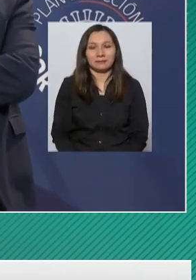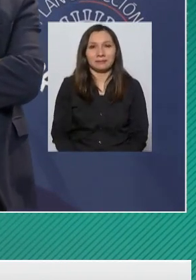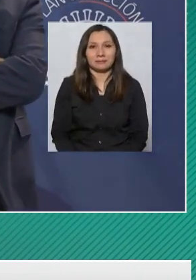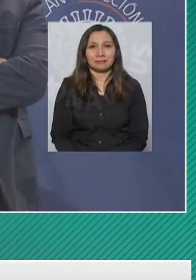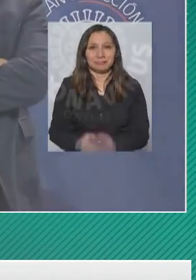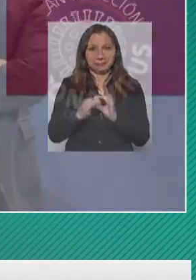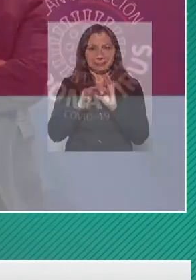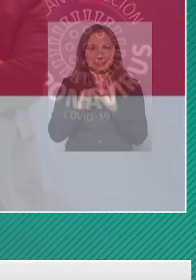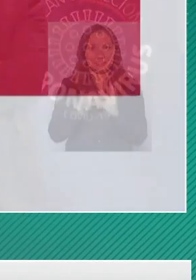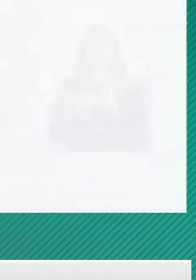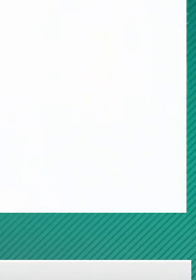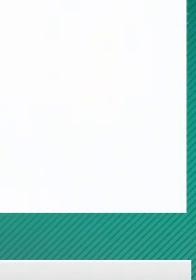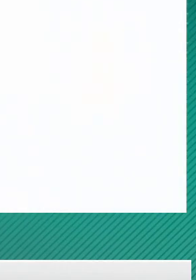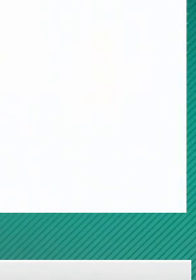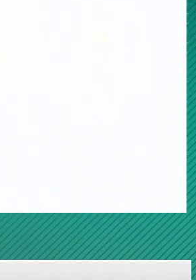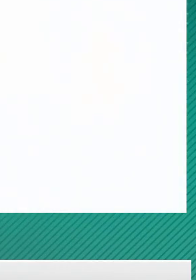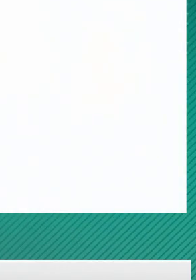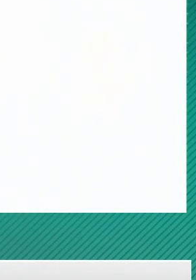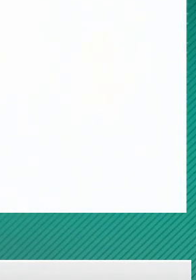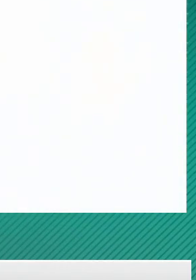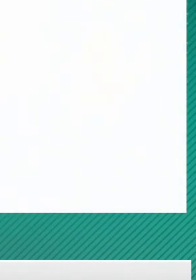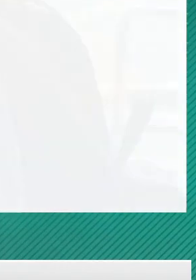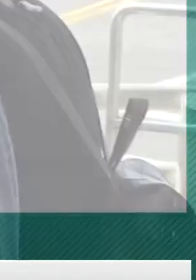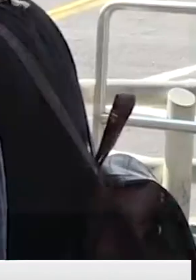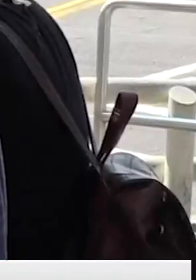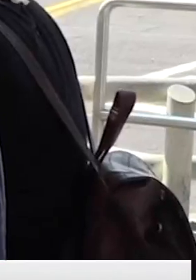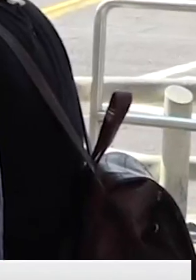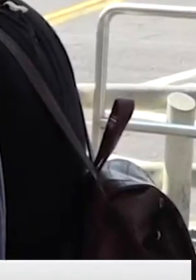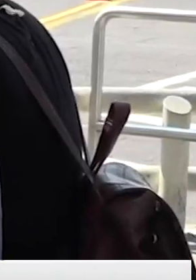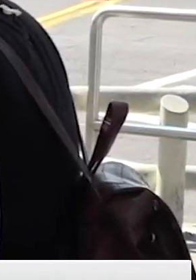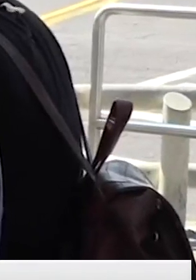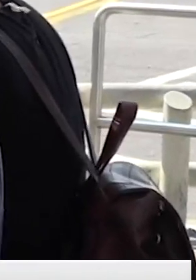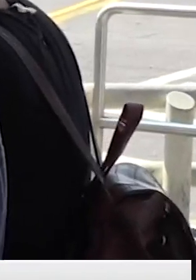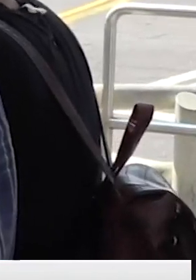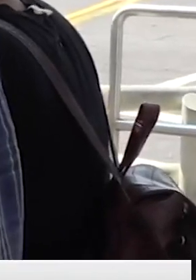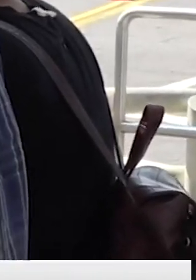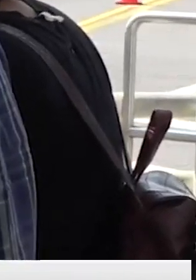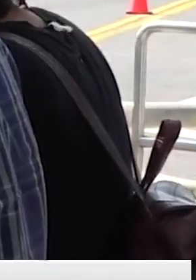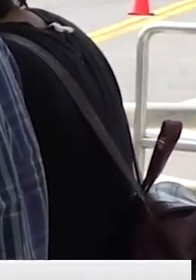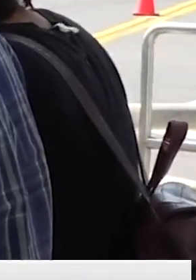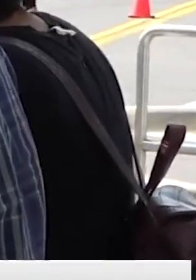bien esperábamos el balance por parte del ministerio de salud en esta nueva jornada